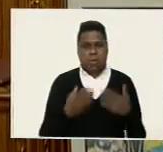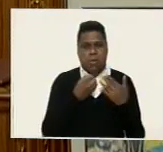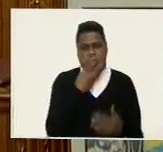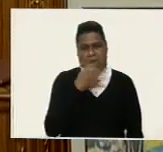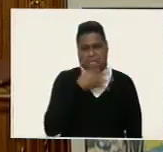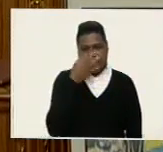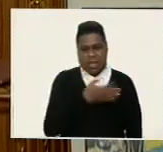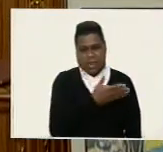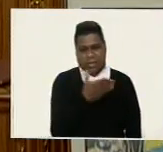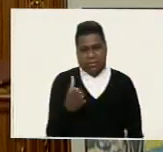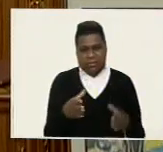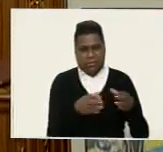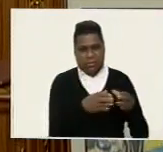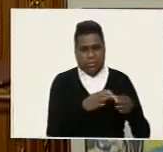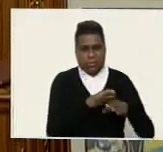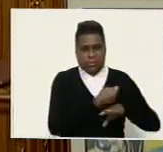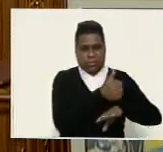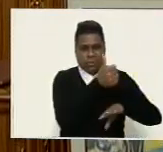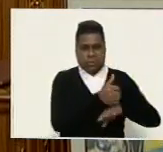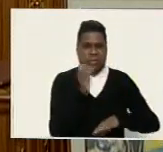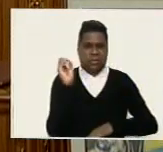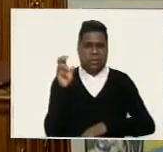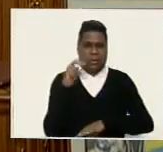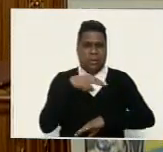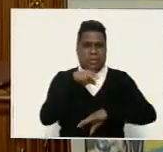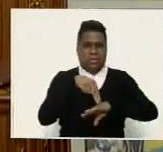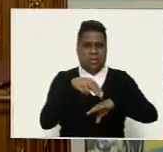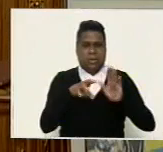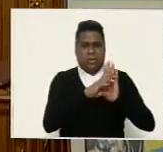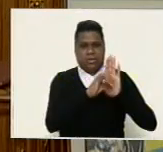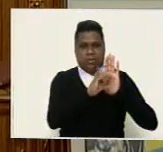ciudadanos directivos de esta Asamblea Nacional Constituyente,